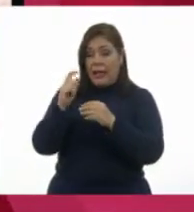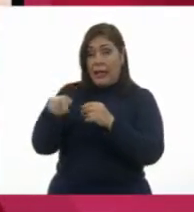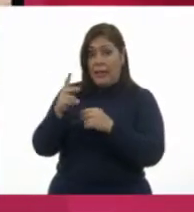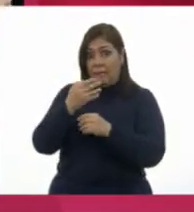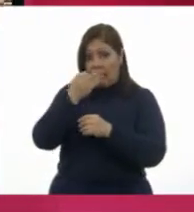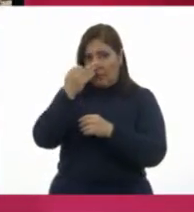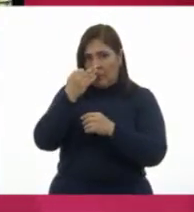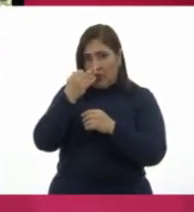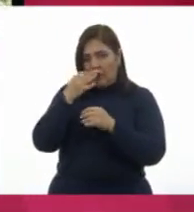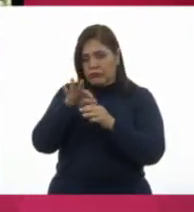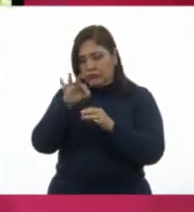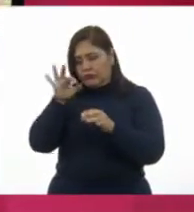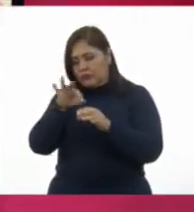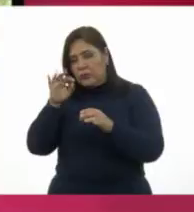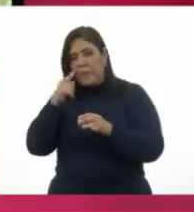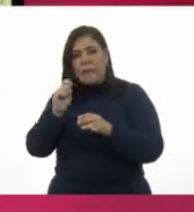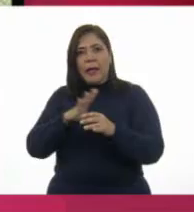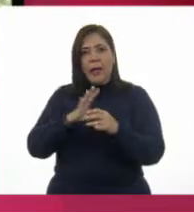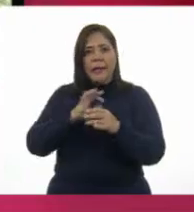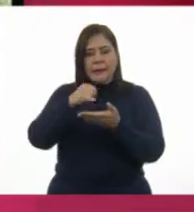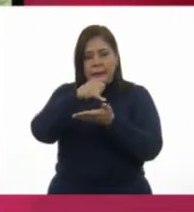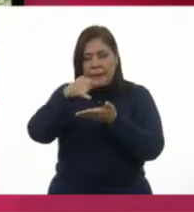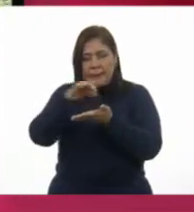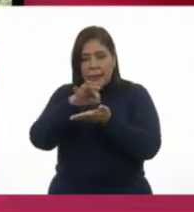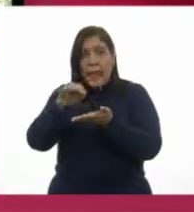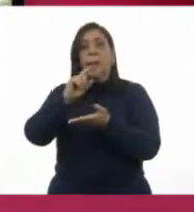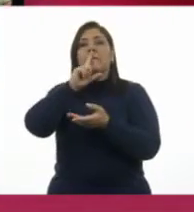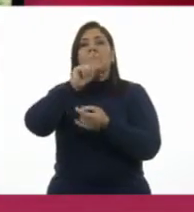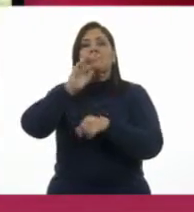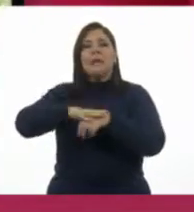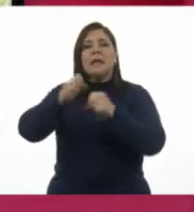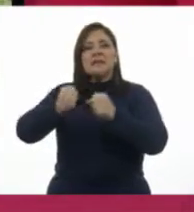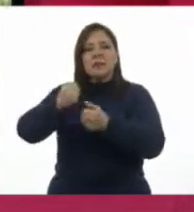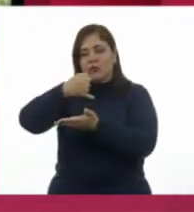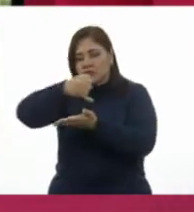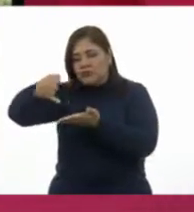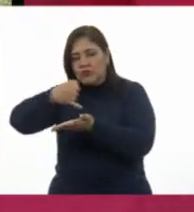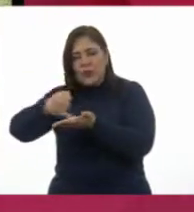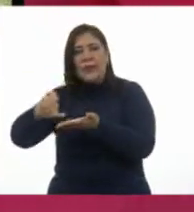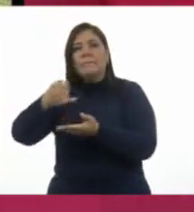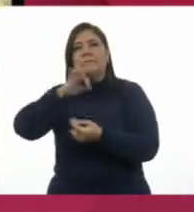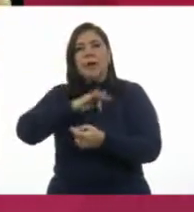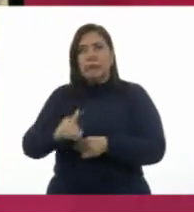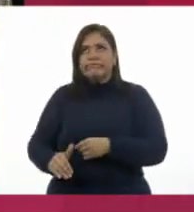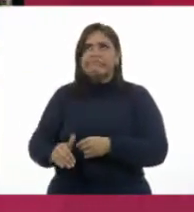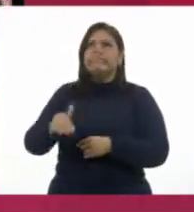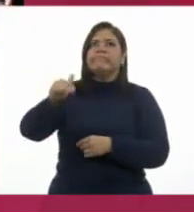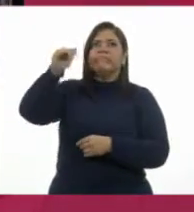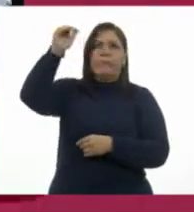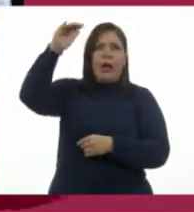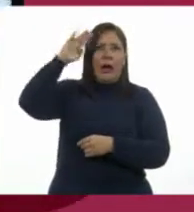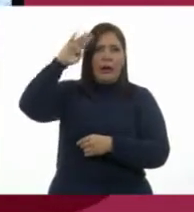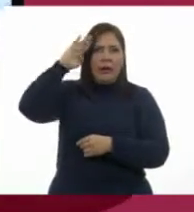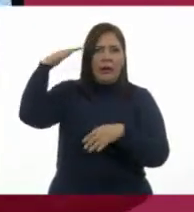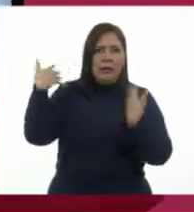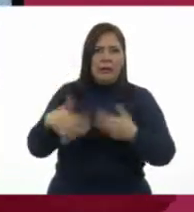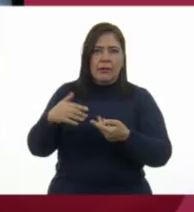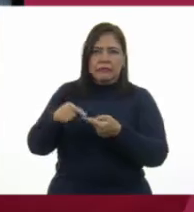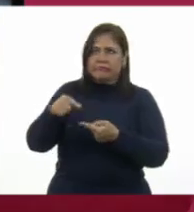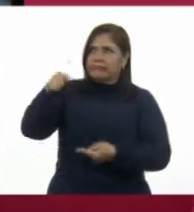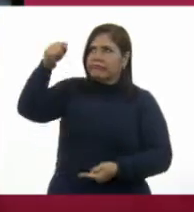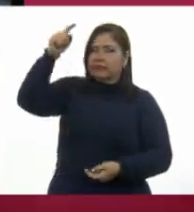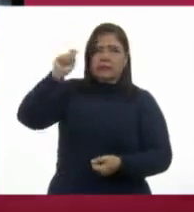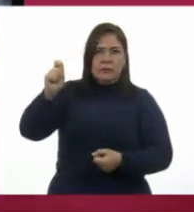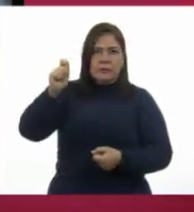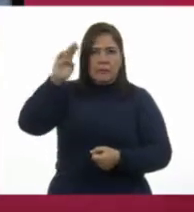semilla y la sembramos y crecen más altas que yo. Crece así